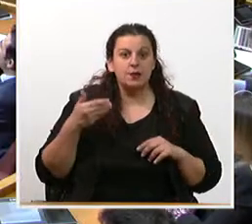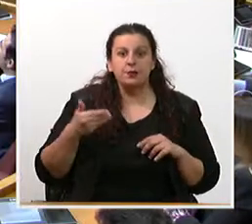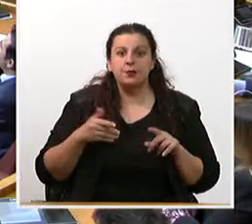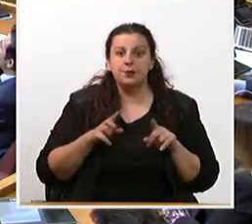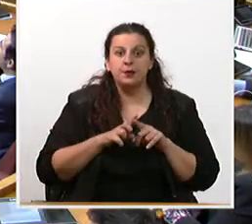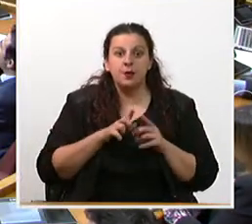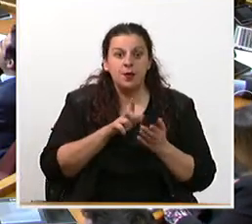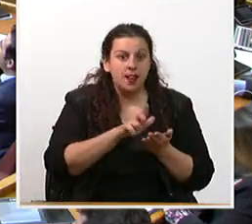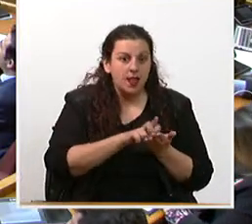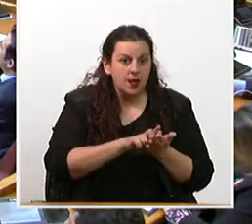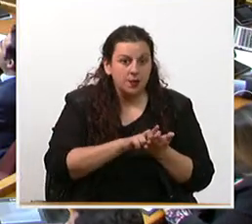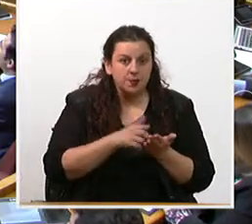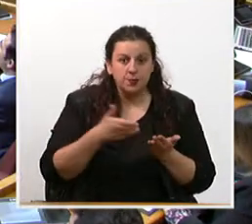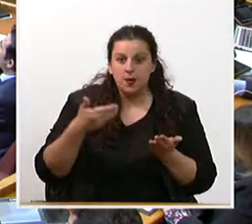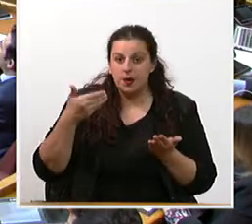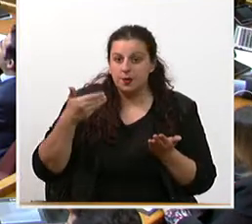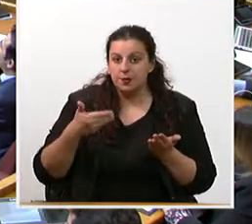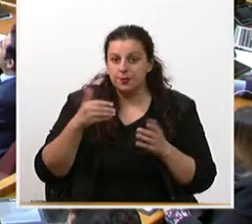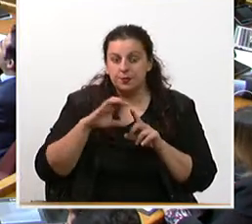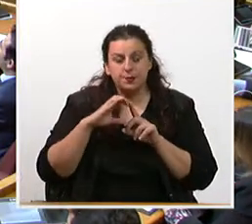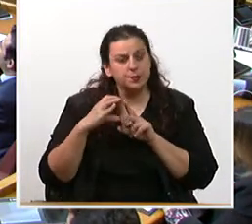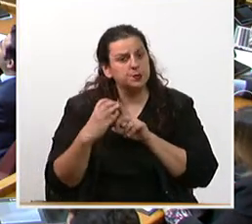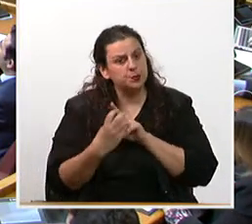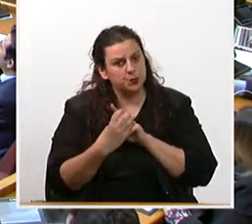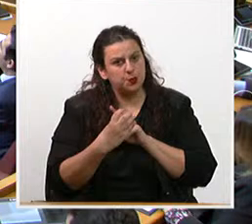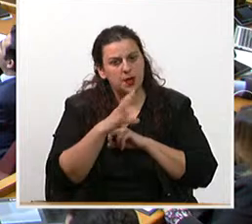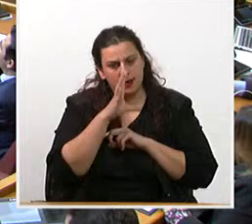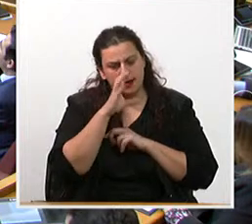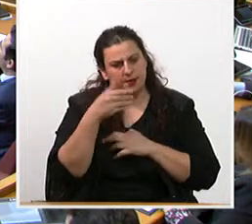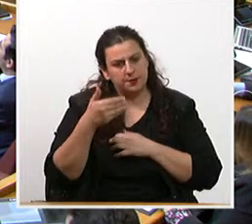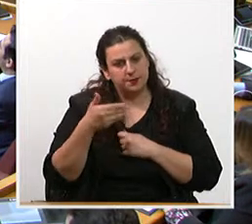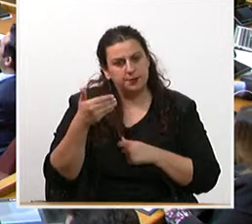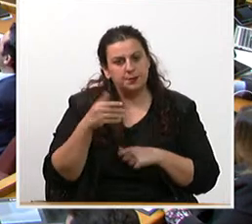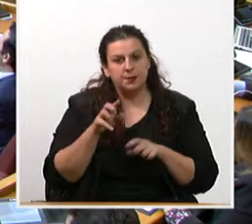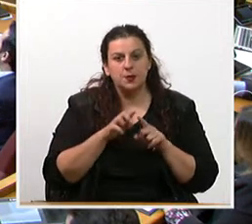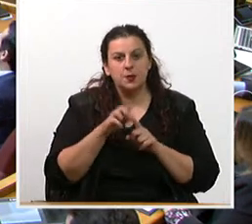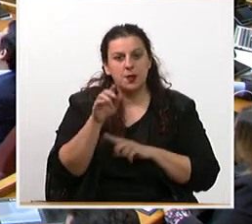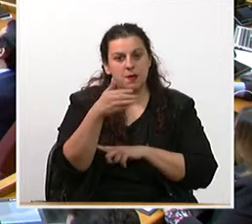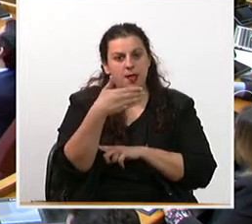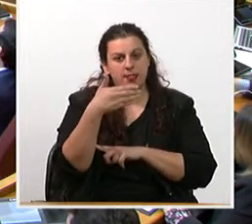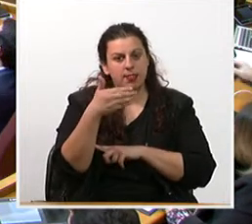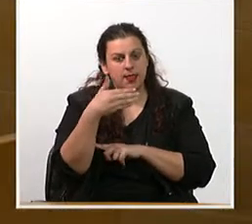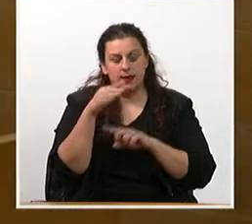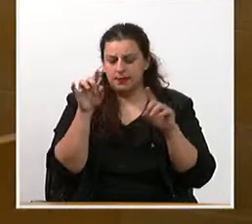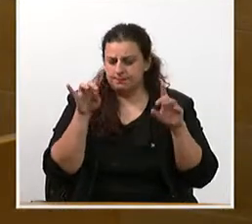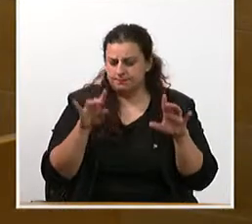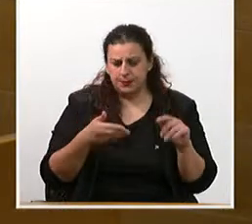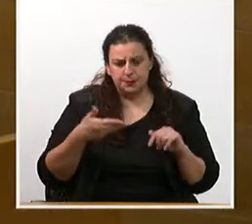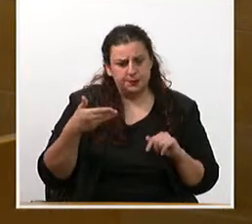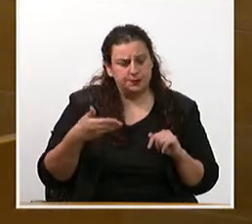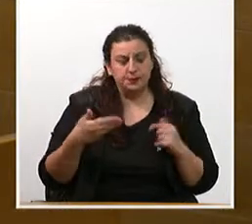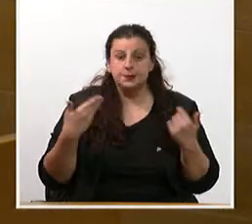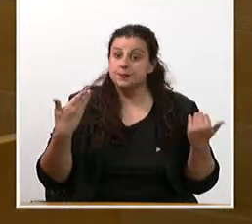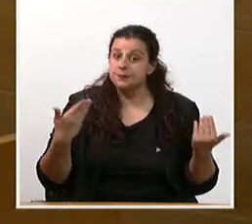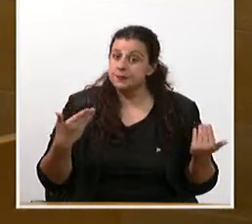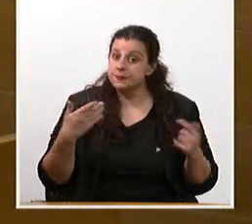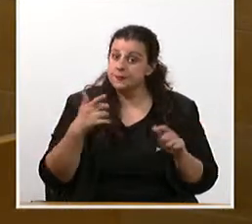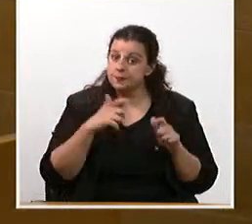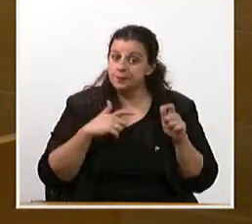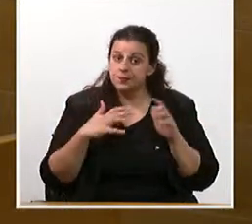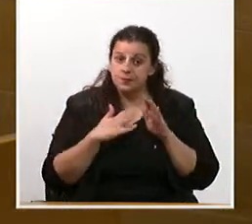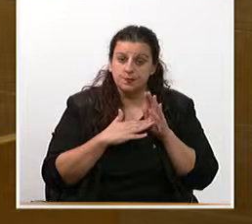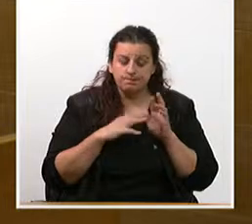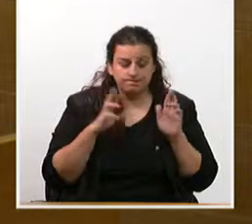la lan la cultura yan con la per valenci esper que